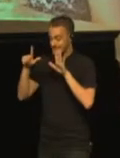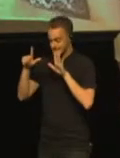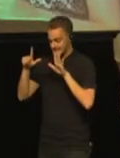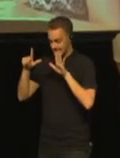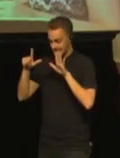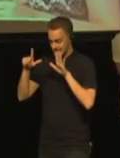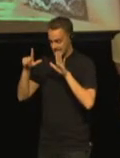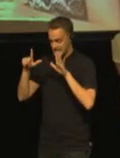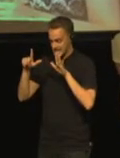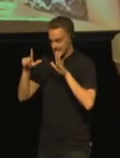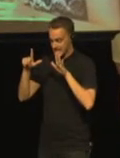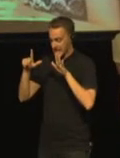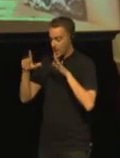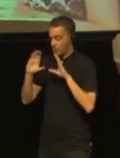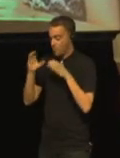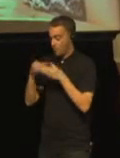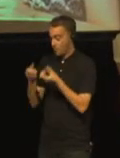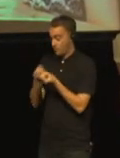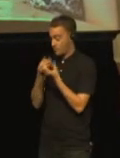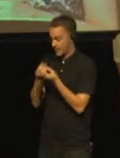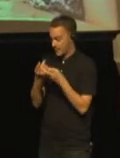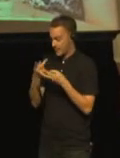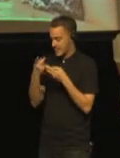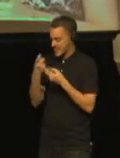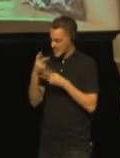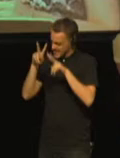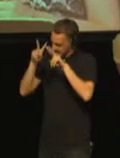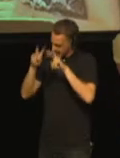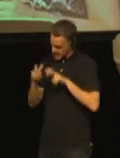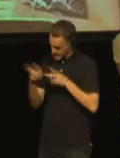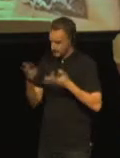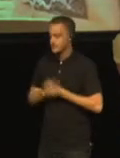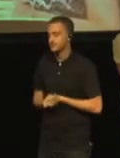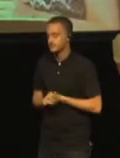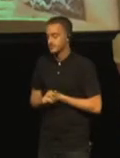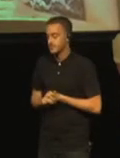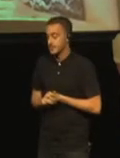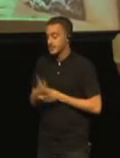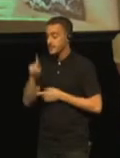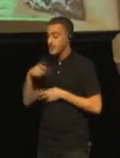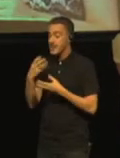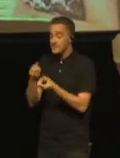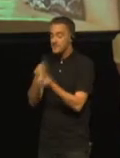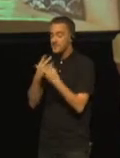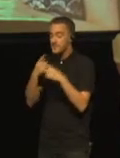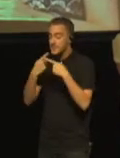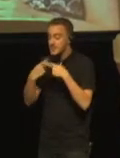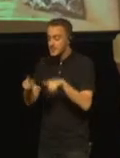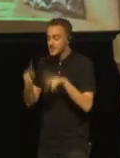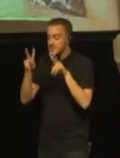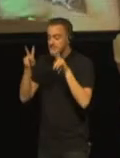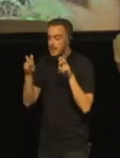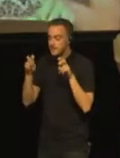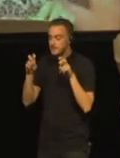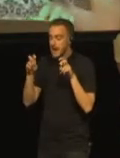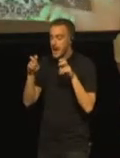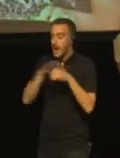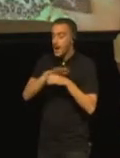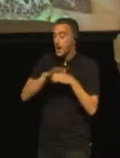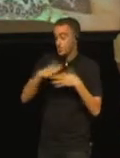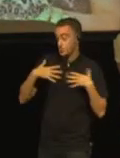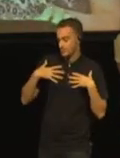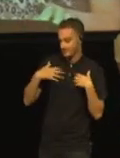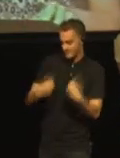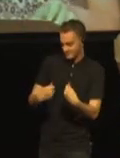que necesitaban ser analizadas. Y cada uno de estos cuestionarios contenía información distinta sobre el sistema sanitario, por ejemplo,